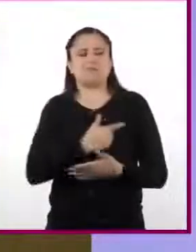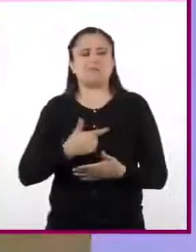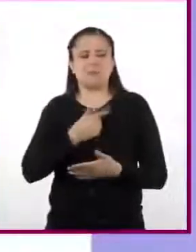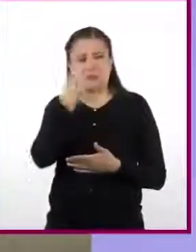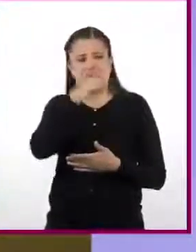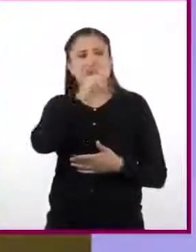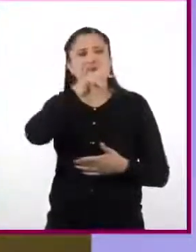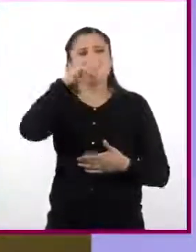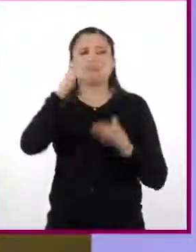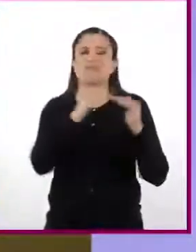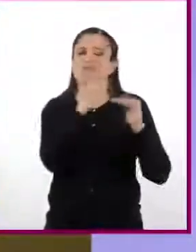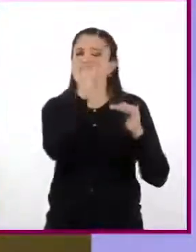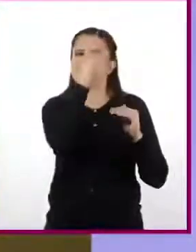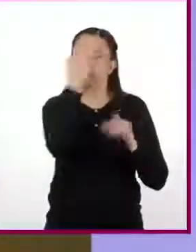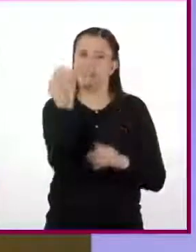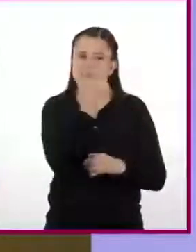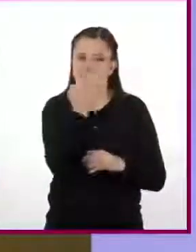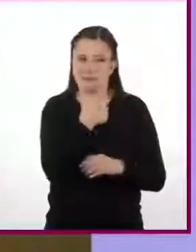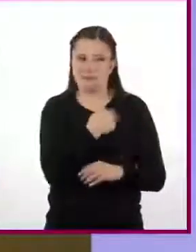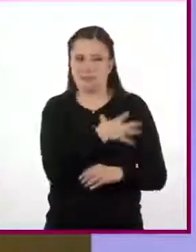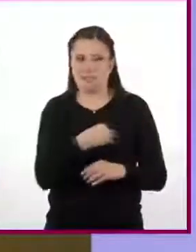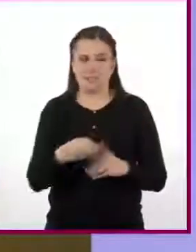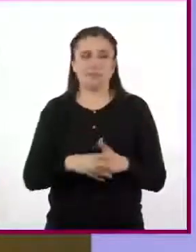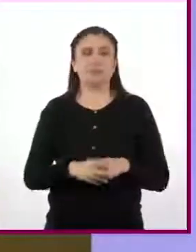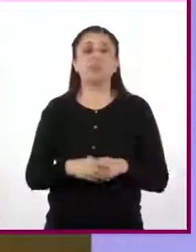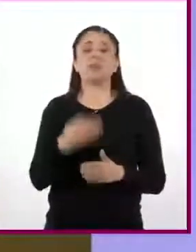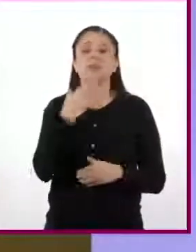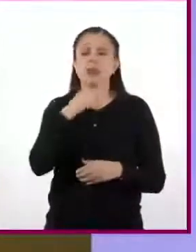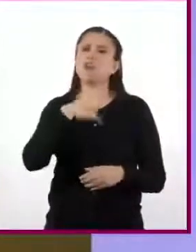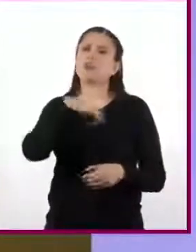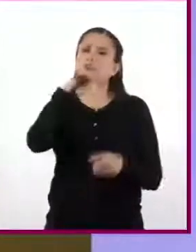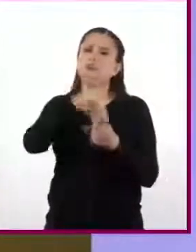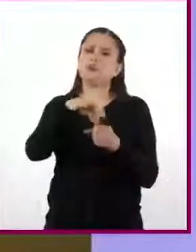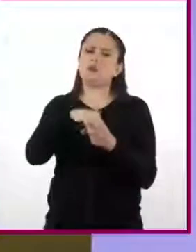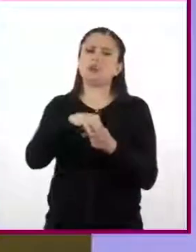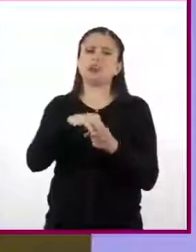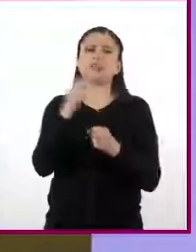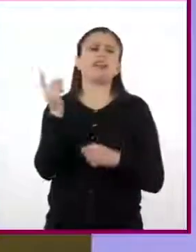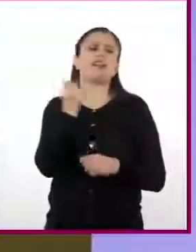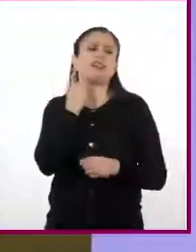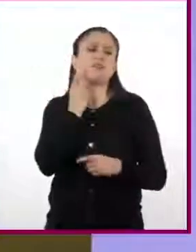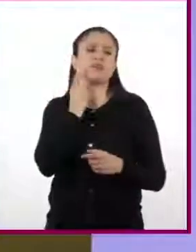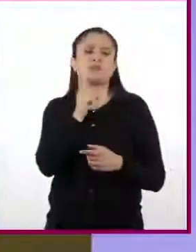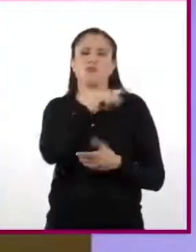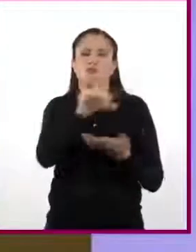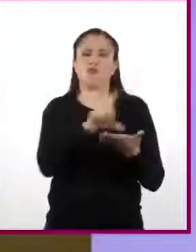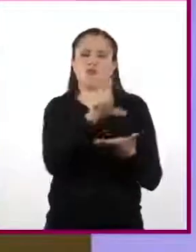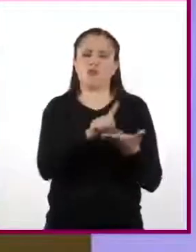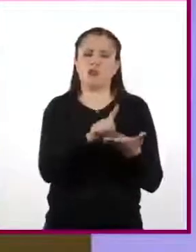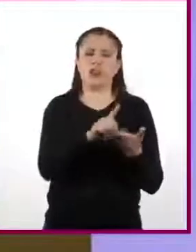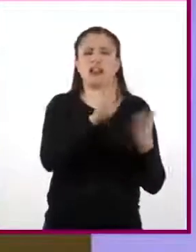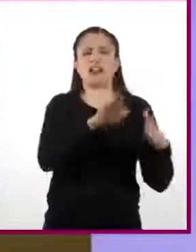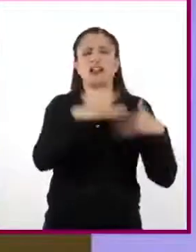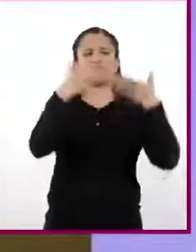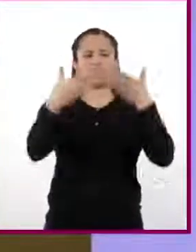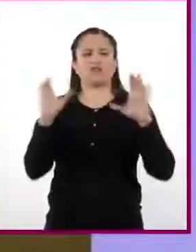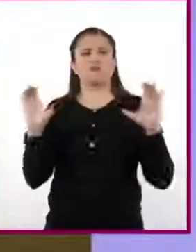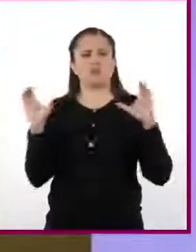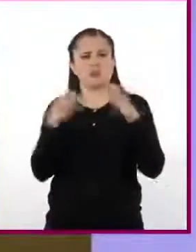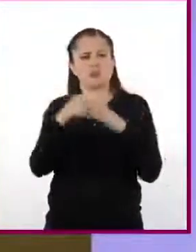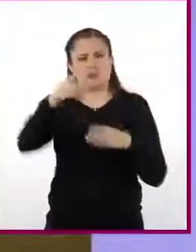mejor. Sí, voté por un diputado local que llegó a la